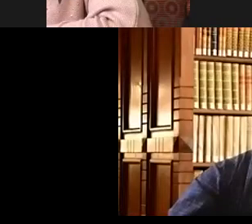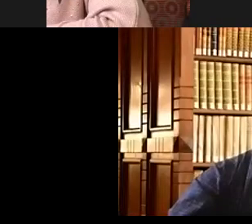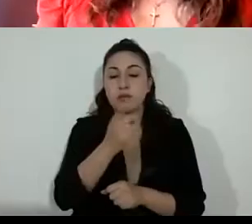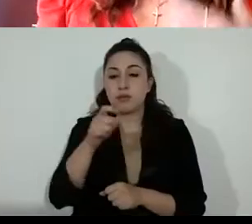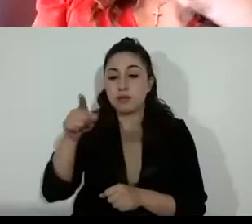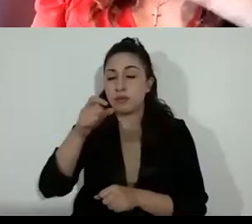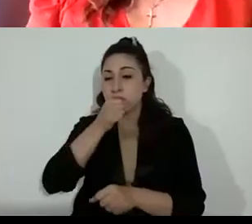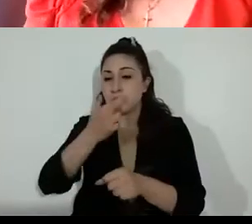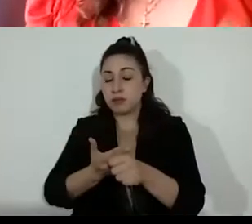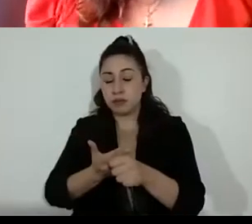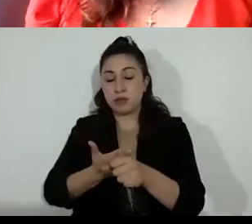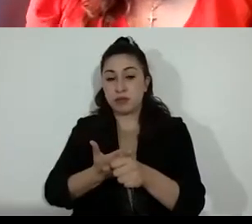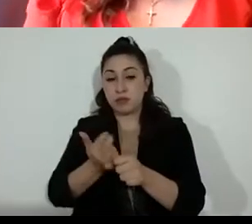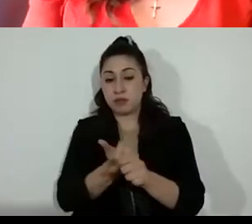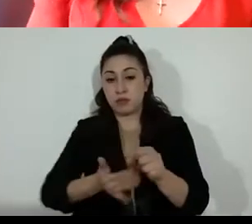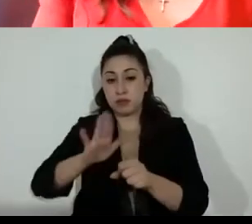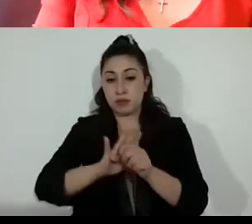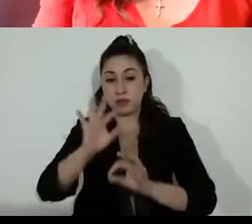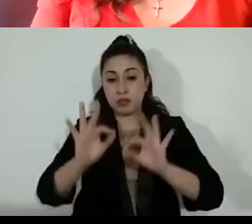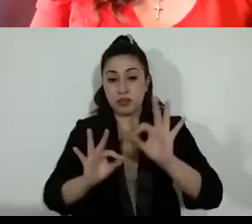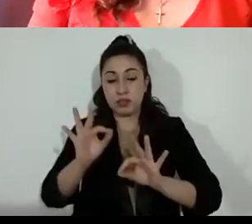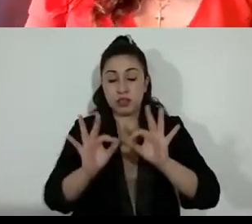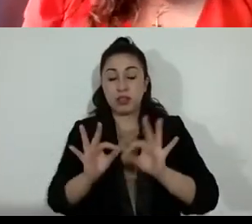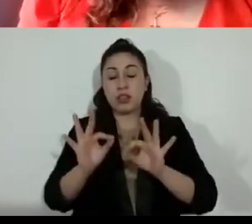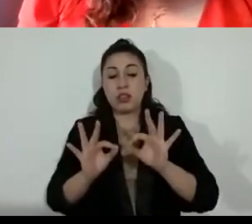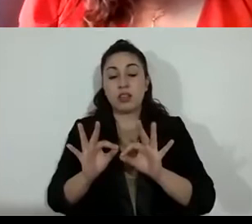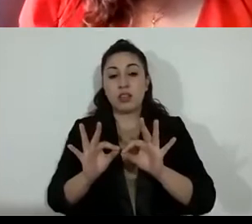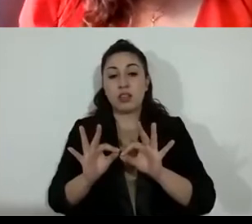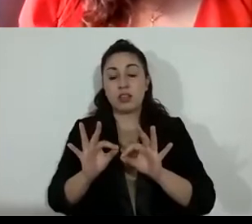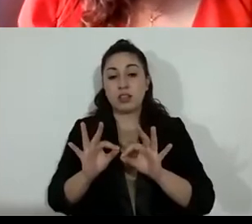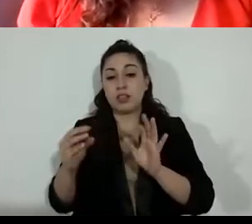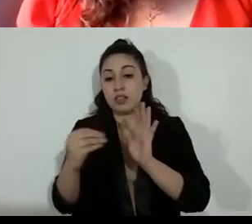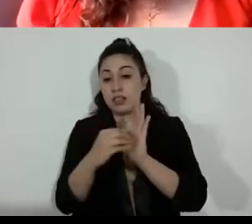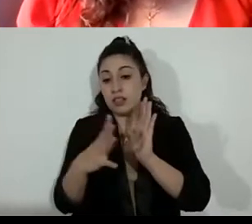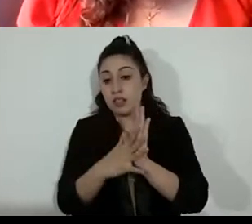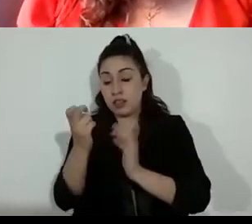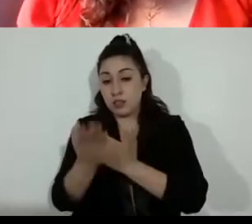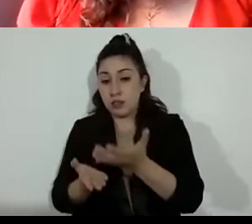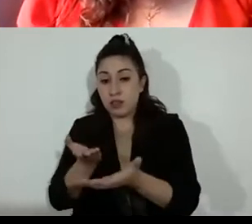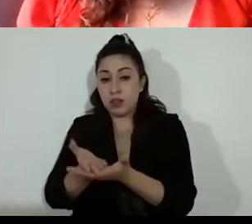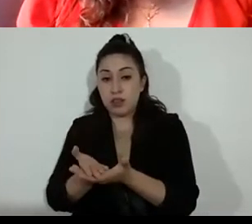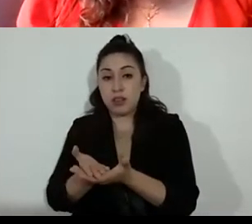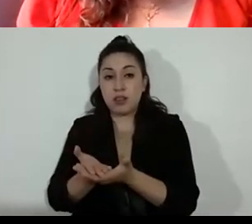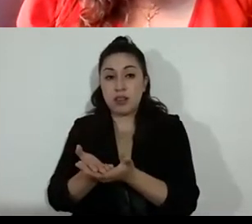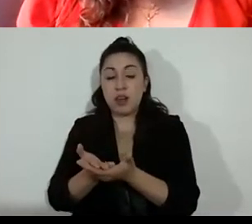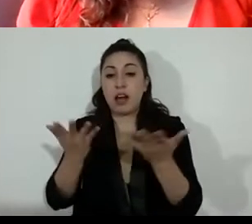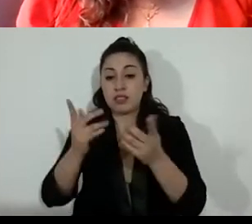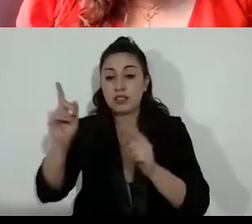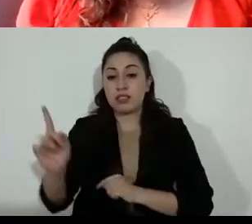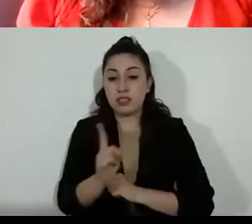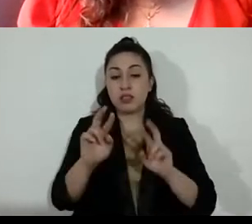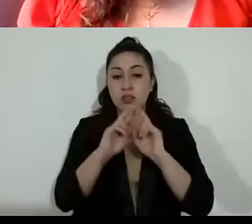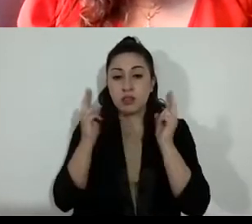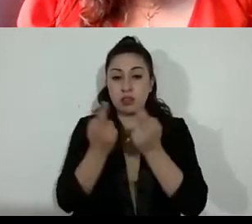Administración y Finanzas, en la propuesta que viene plasmada, viene a comparecer sobre el estado